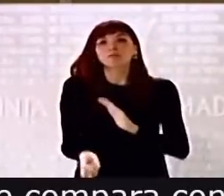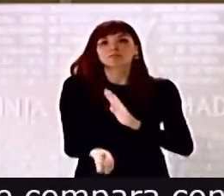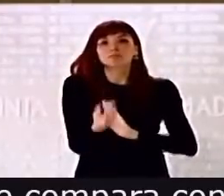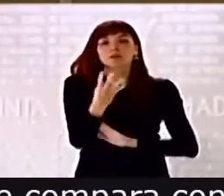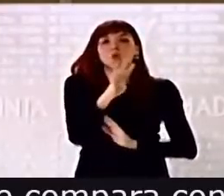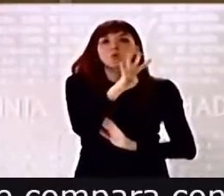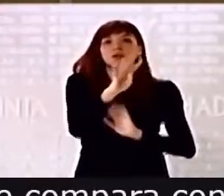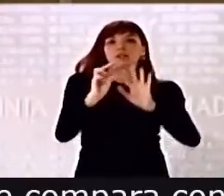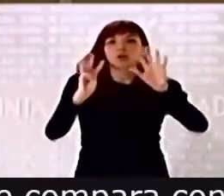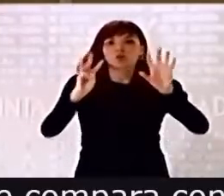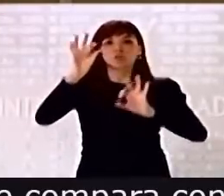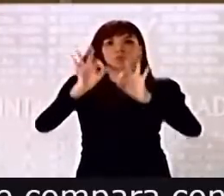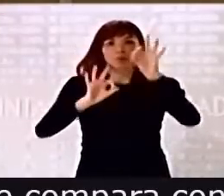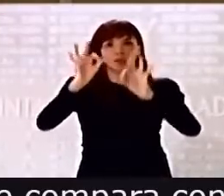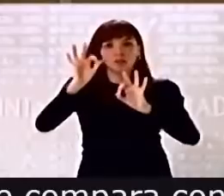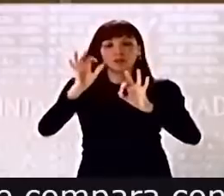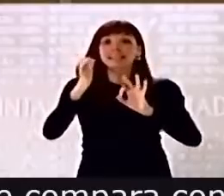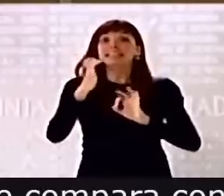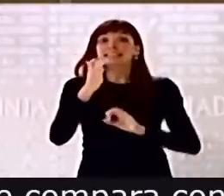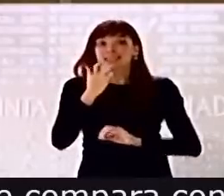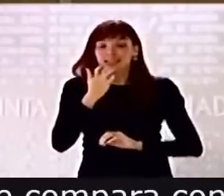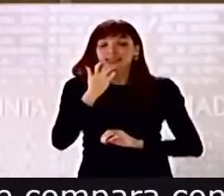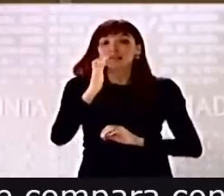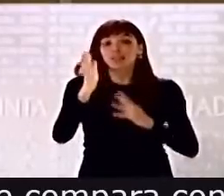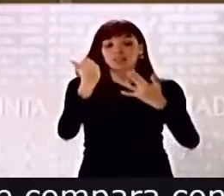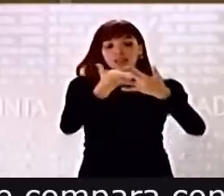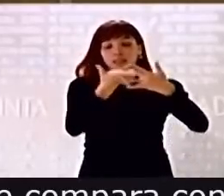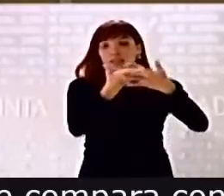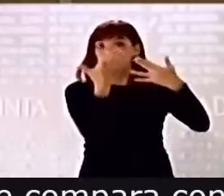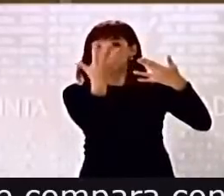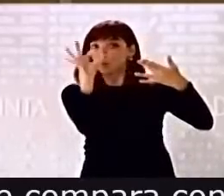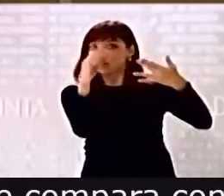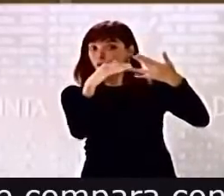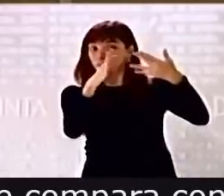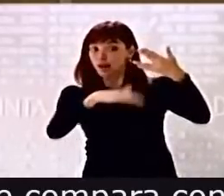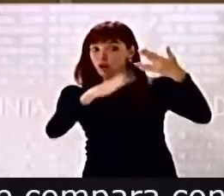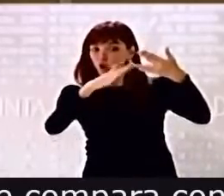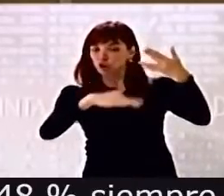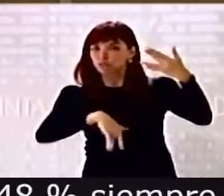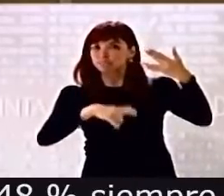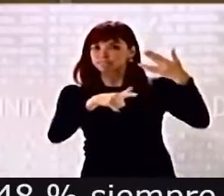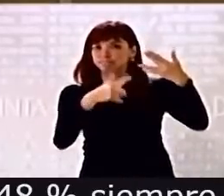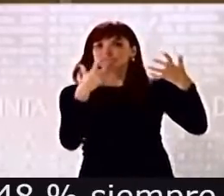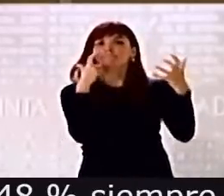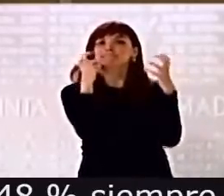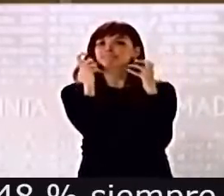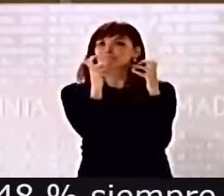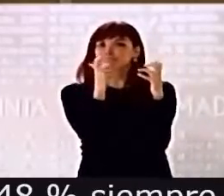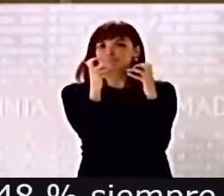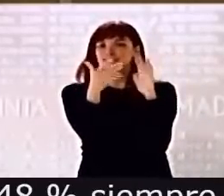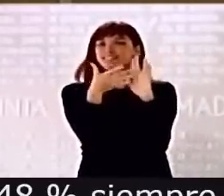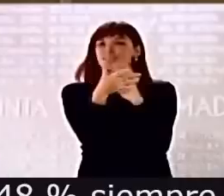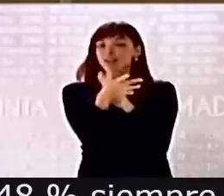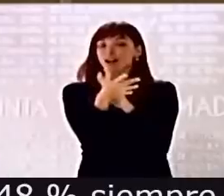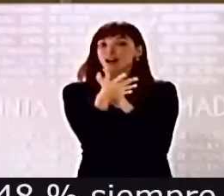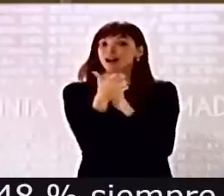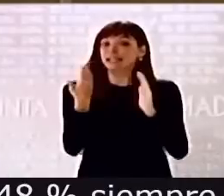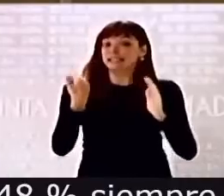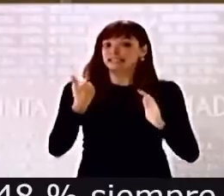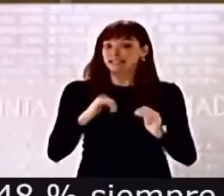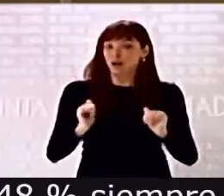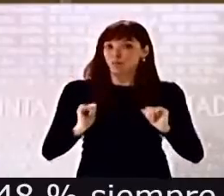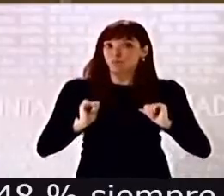Siempre que esta cifra está por debajo del 50%, es un indicador precoz de que la curva, de que la